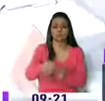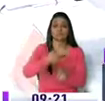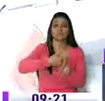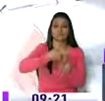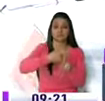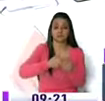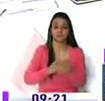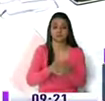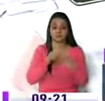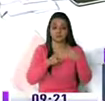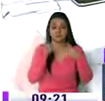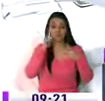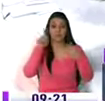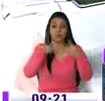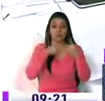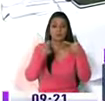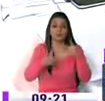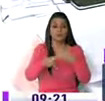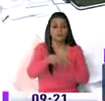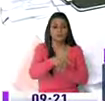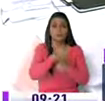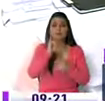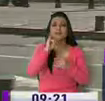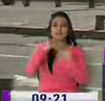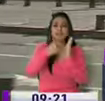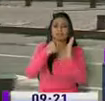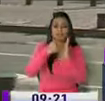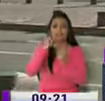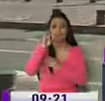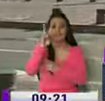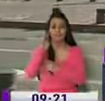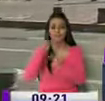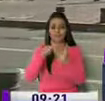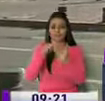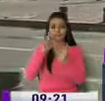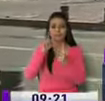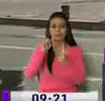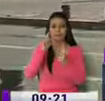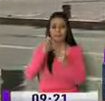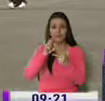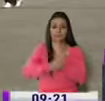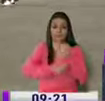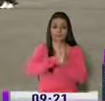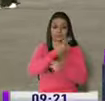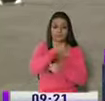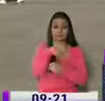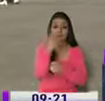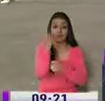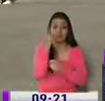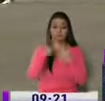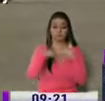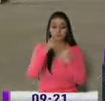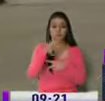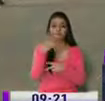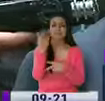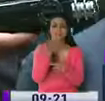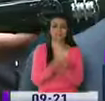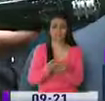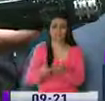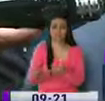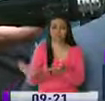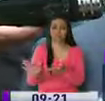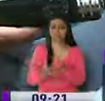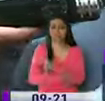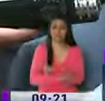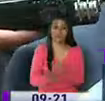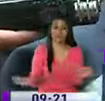otro acuerdo está la reliquidación del IVA y del impuesto a la renta de los años 2014 y 2015. Y con